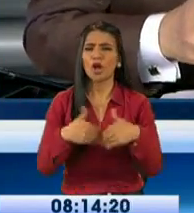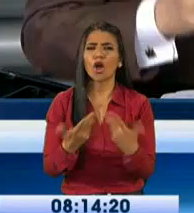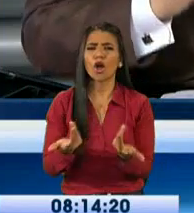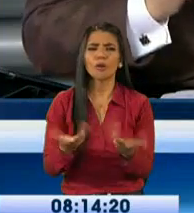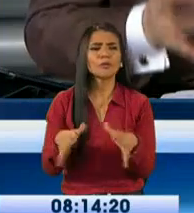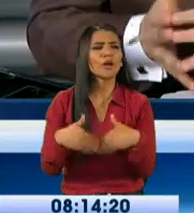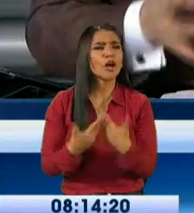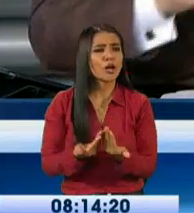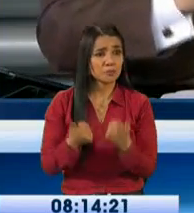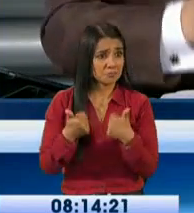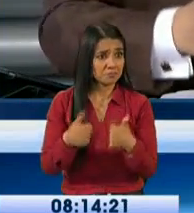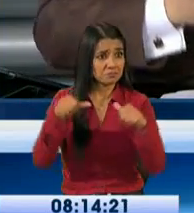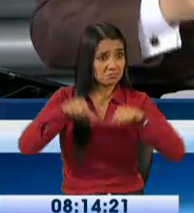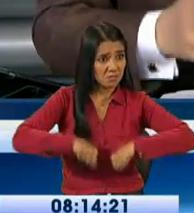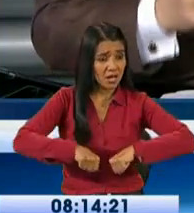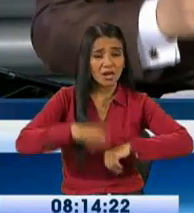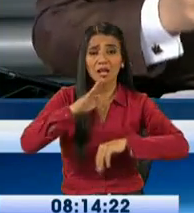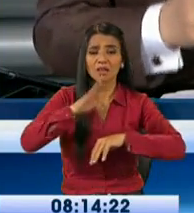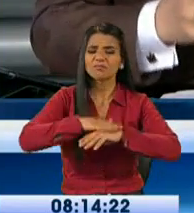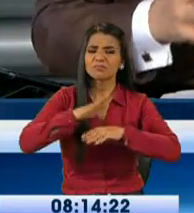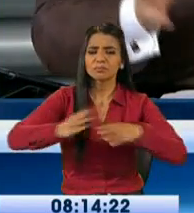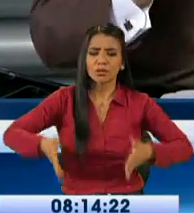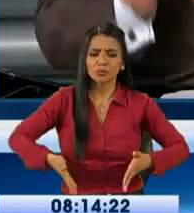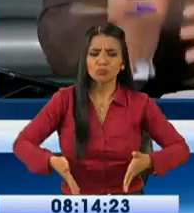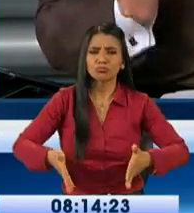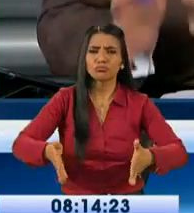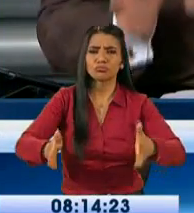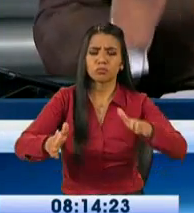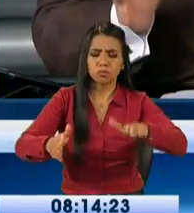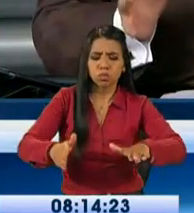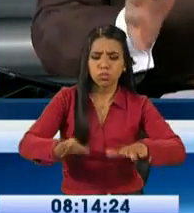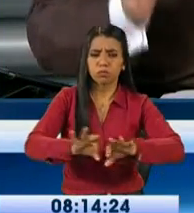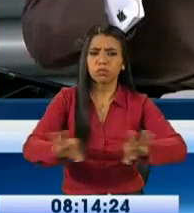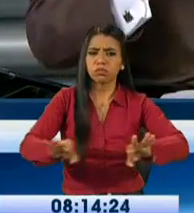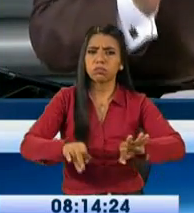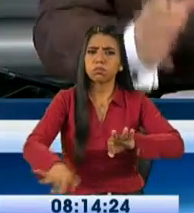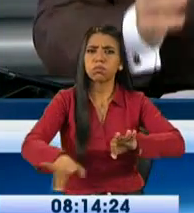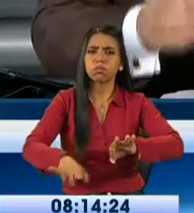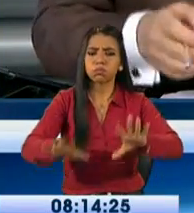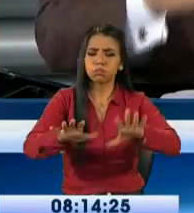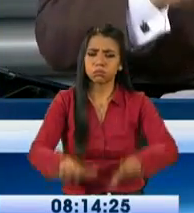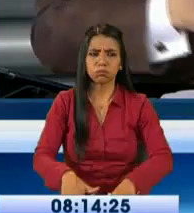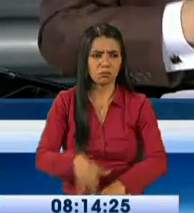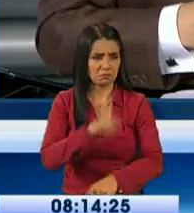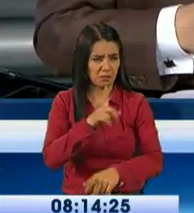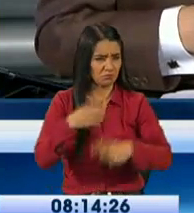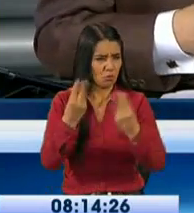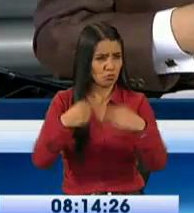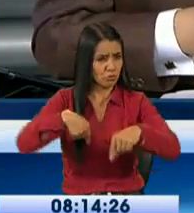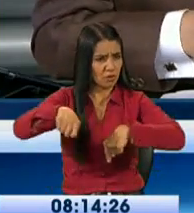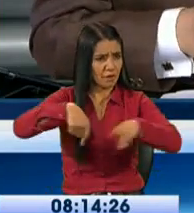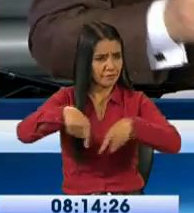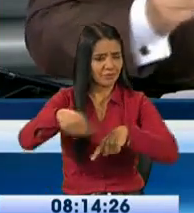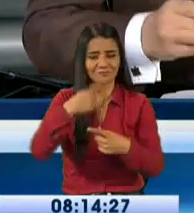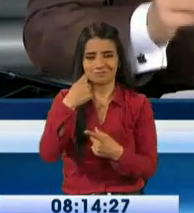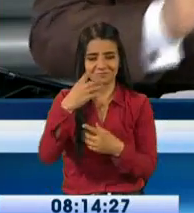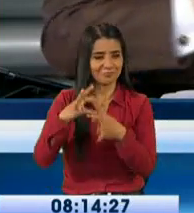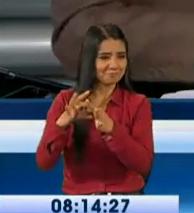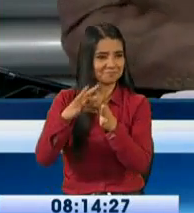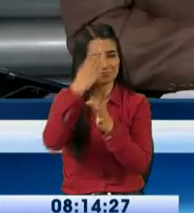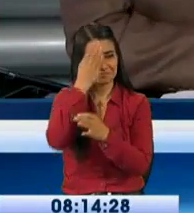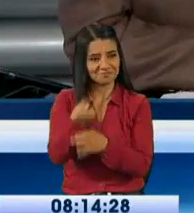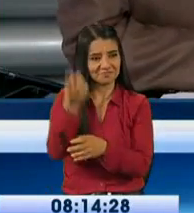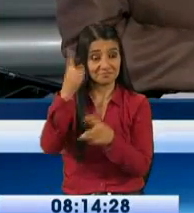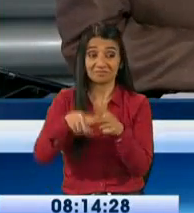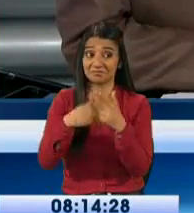esto ante la fuga y el hundimiento de la calzada que se tenía en esta parte donde hay muchísimo tráfico. Alison, buenos días y una buena semana